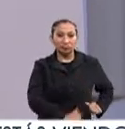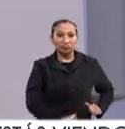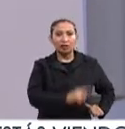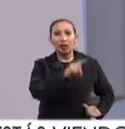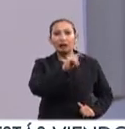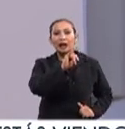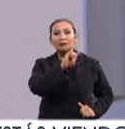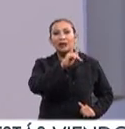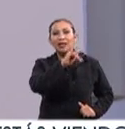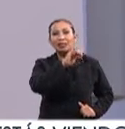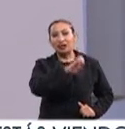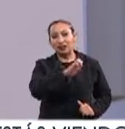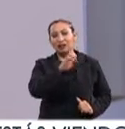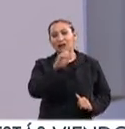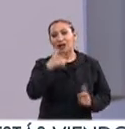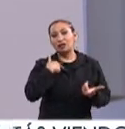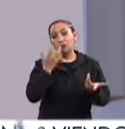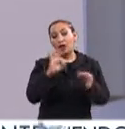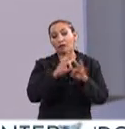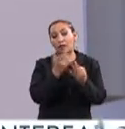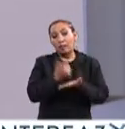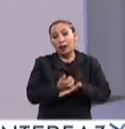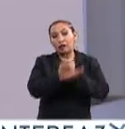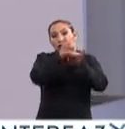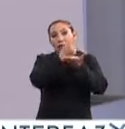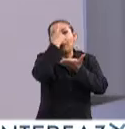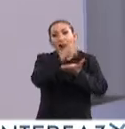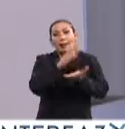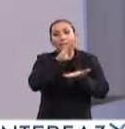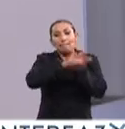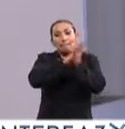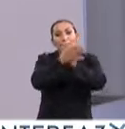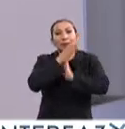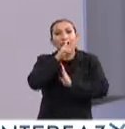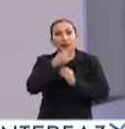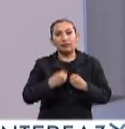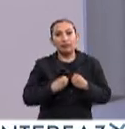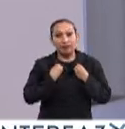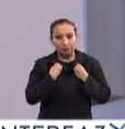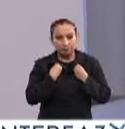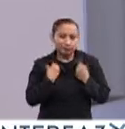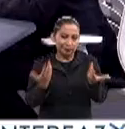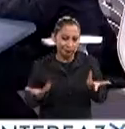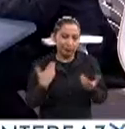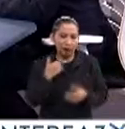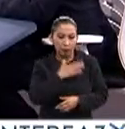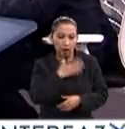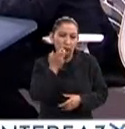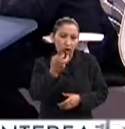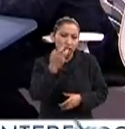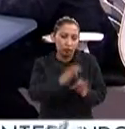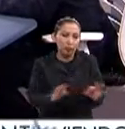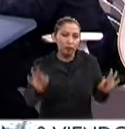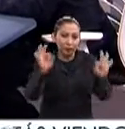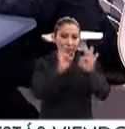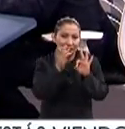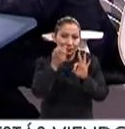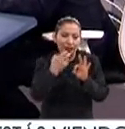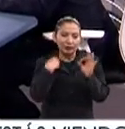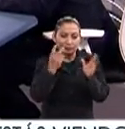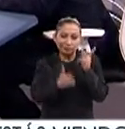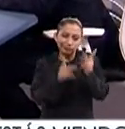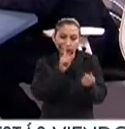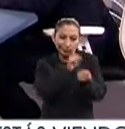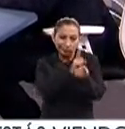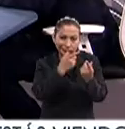esto? Es una opción más de tratamiento que los devuelve a una mejor calidad de vida. Claro. Y bueno, por eso la importancia de estas pláticas,